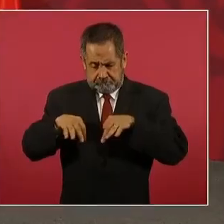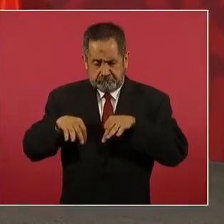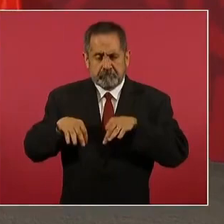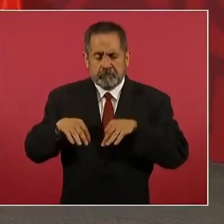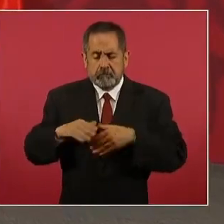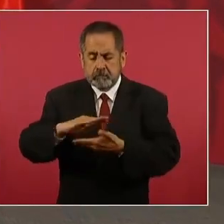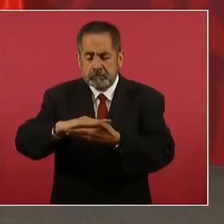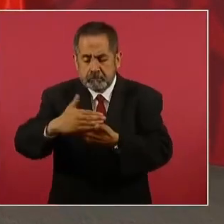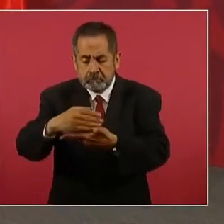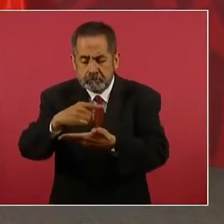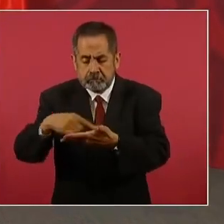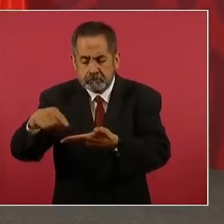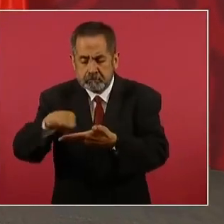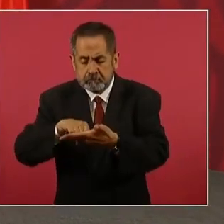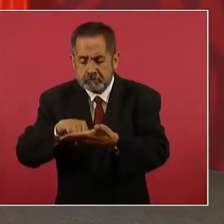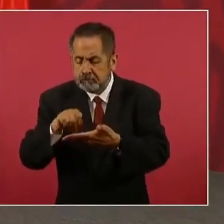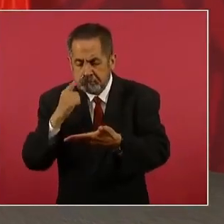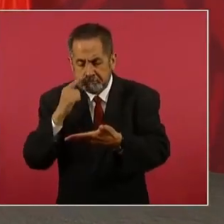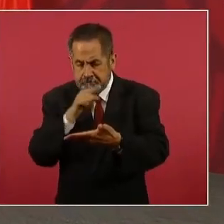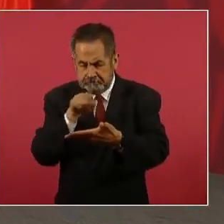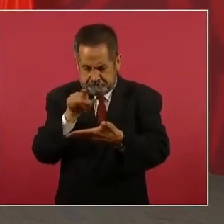Ellos son los que van a decidir,